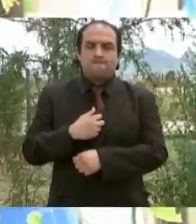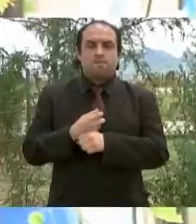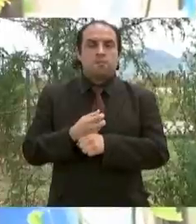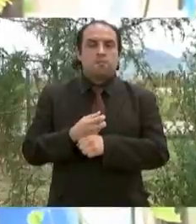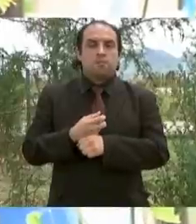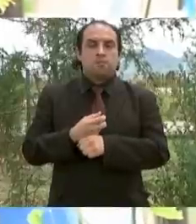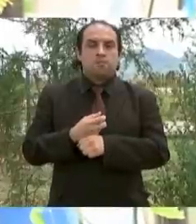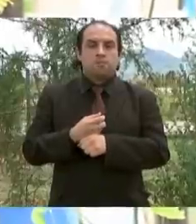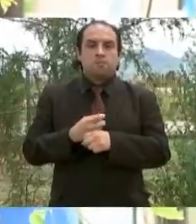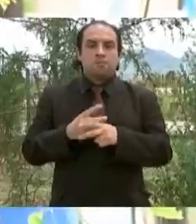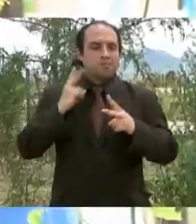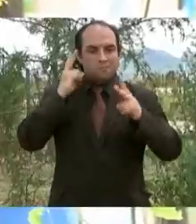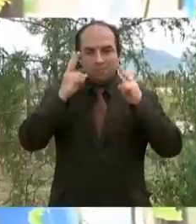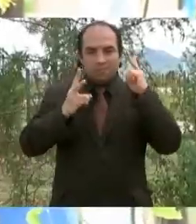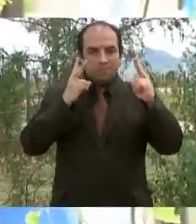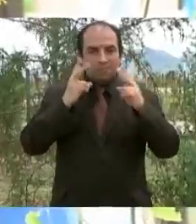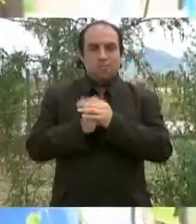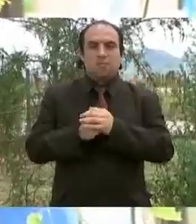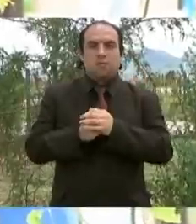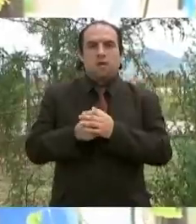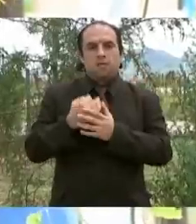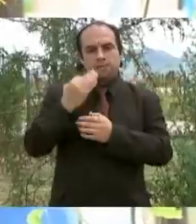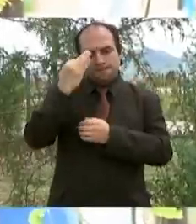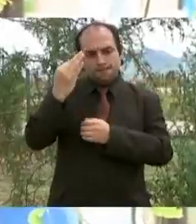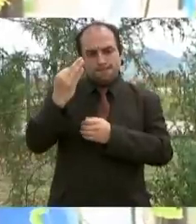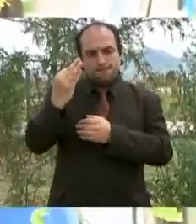lo hacía antes, porque…